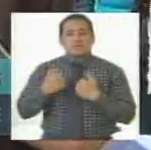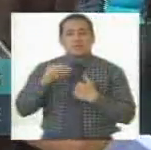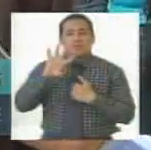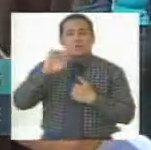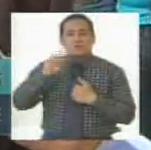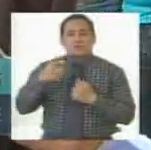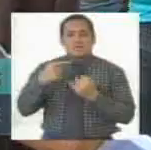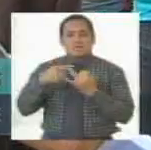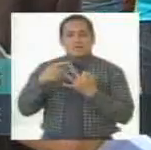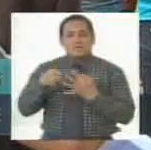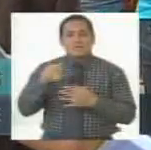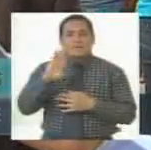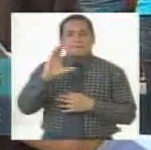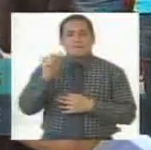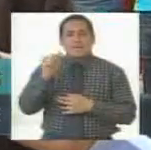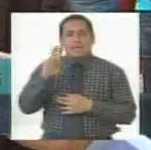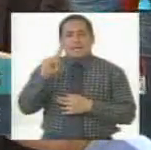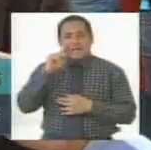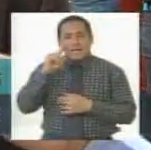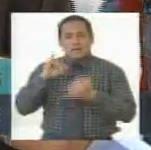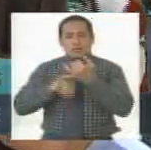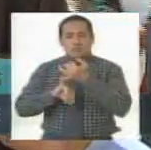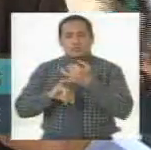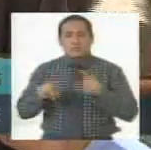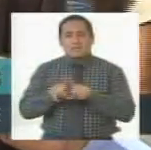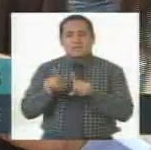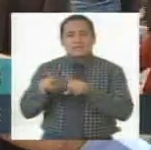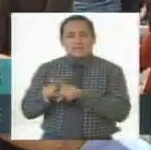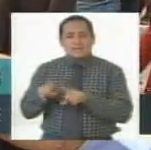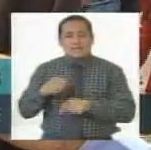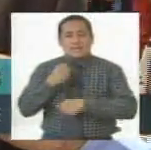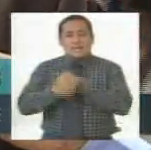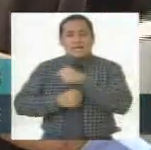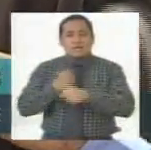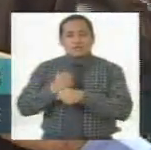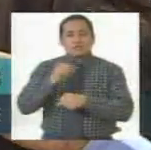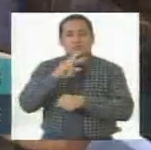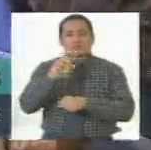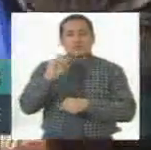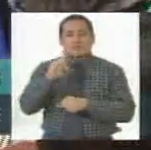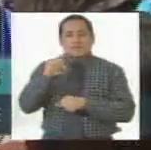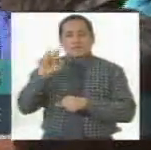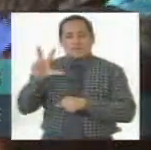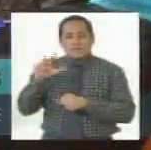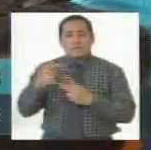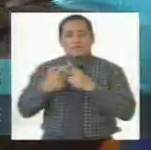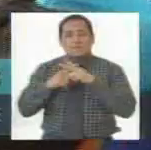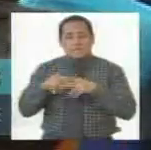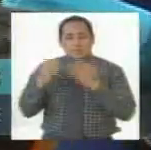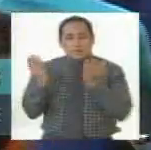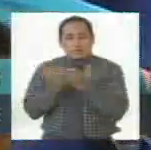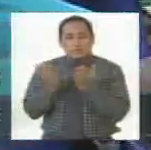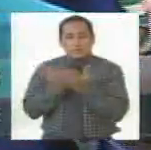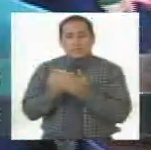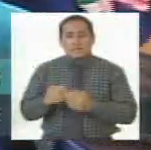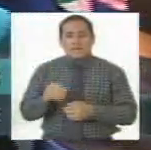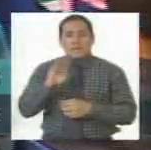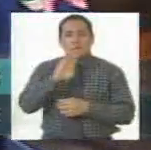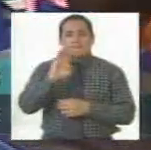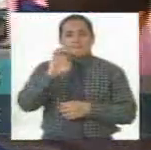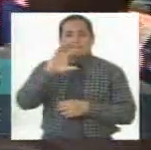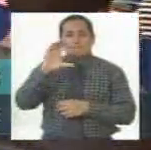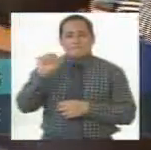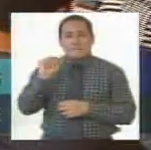becarios eh del grupo ya 2013 están empezando estudios bec 18 recorrió